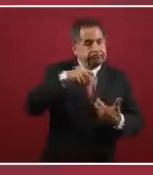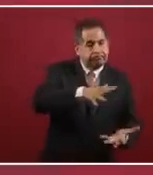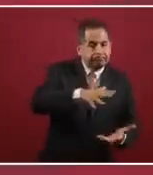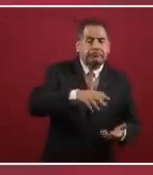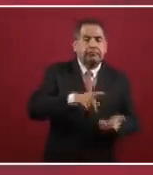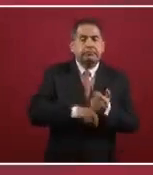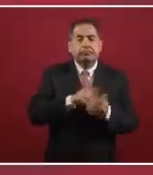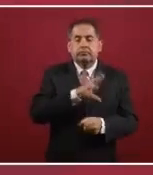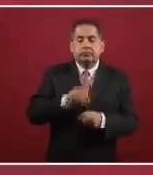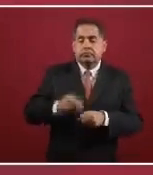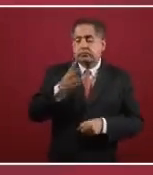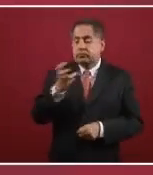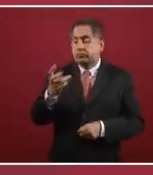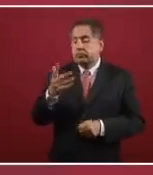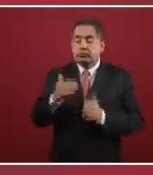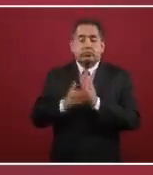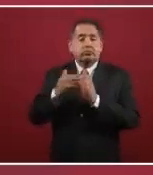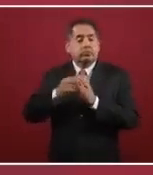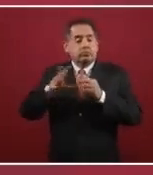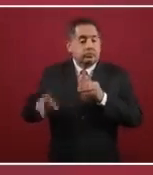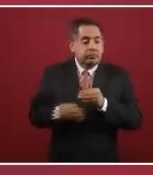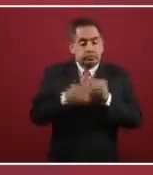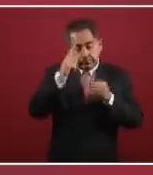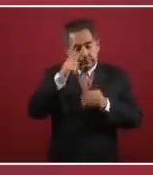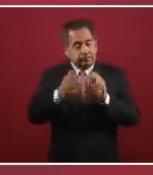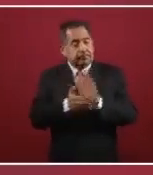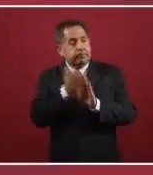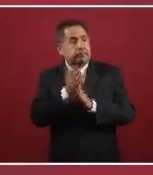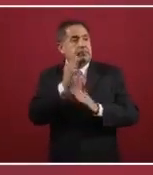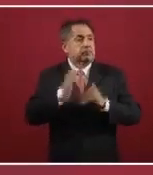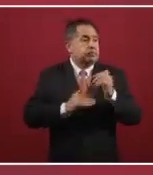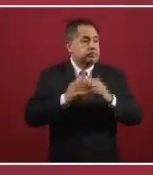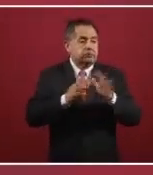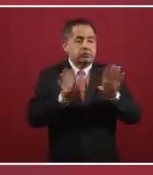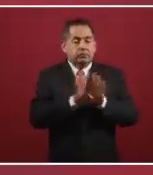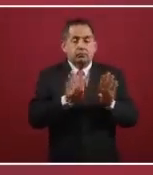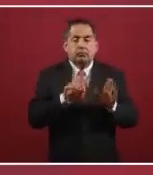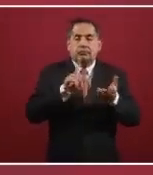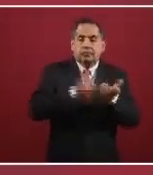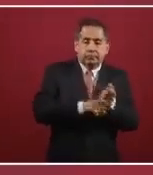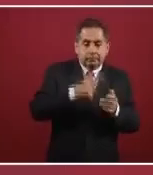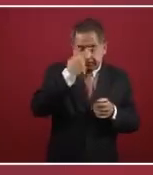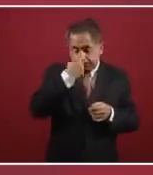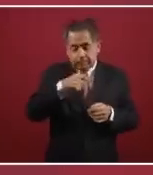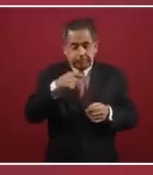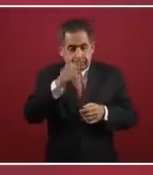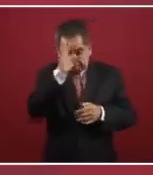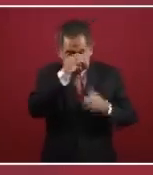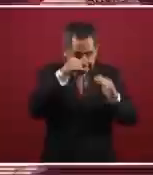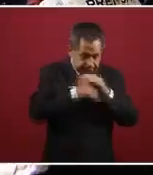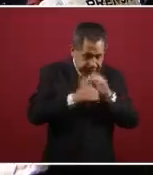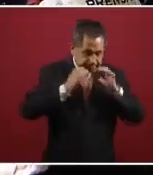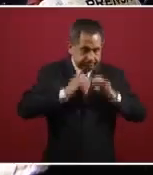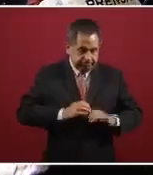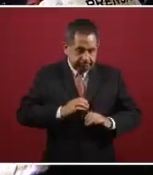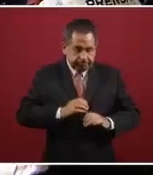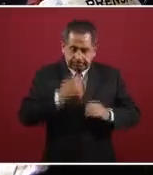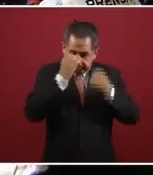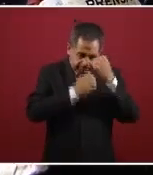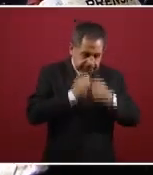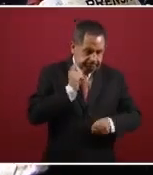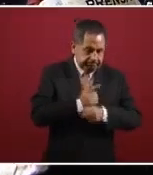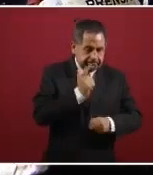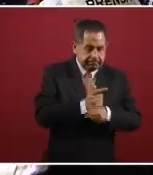millones de pesos adicionales para la construcción de infraestructura en materia de identificación forense, que lamentablemente no se ha ido